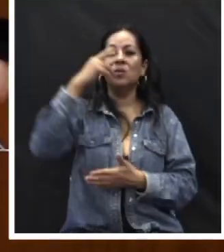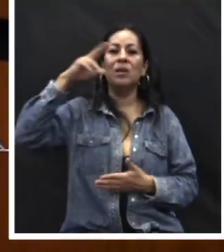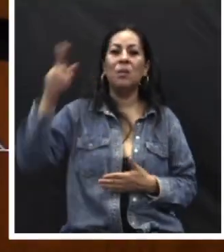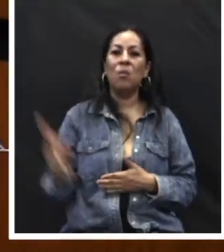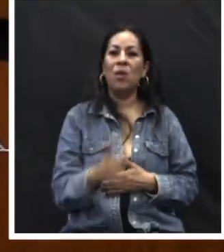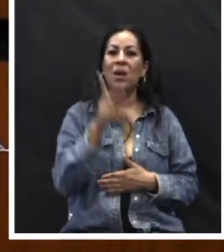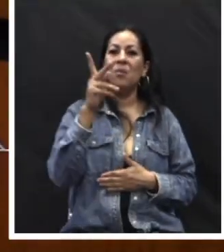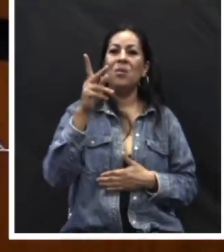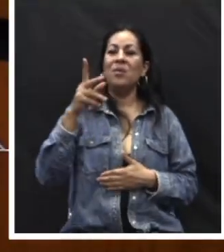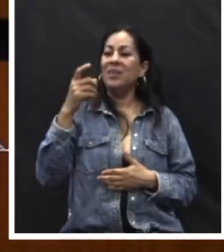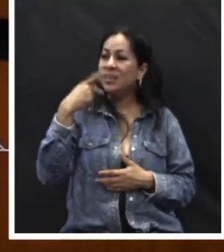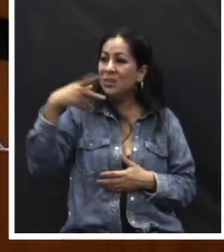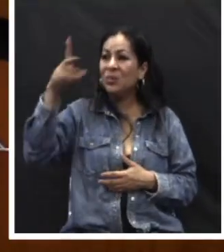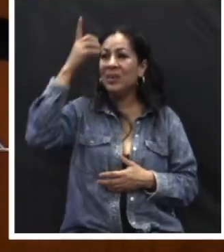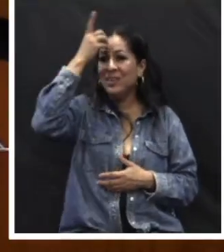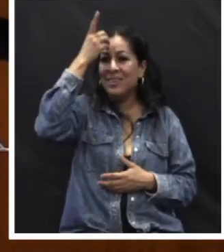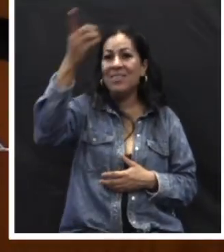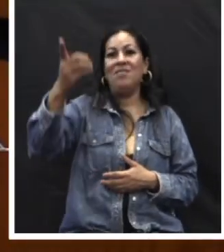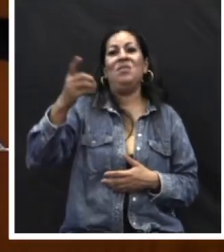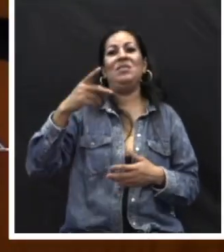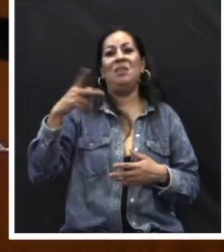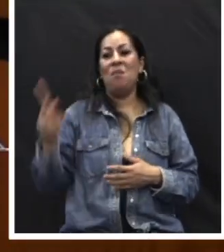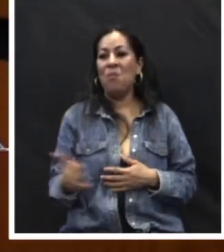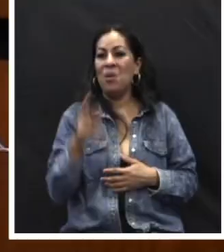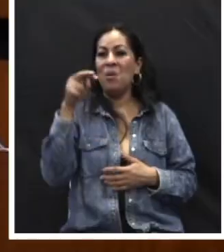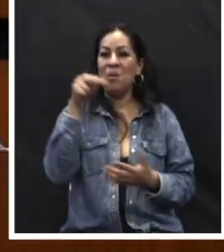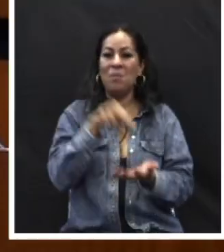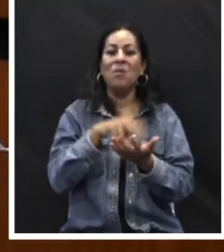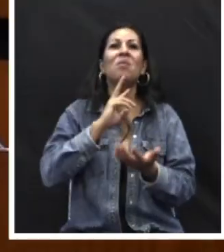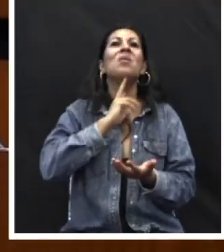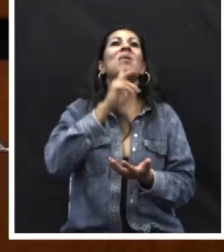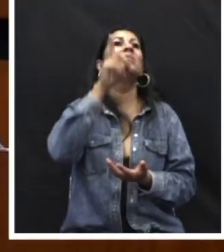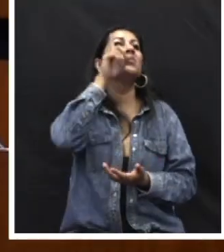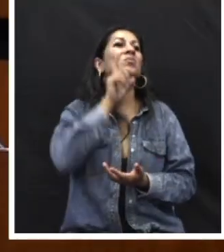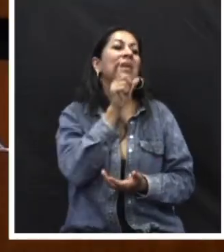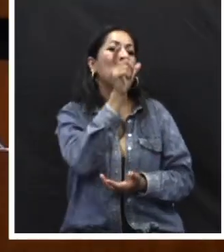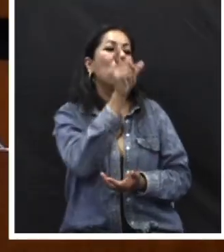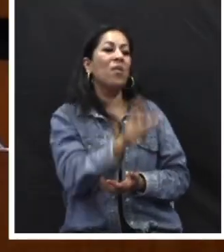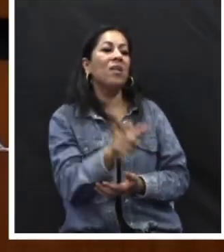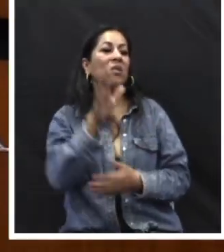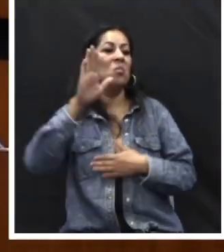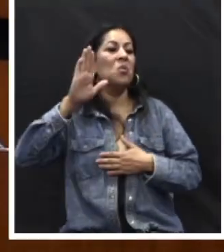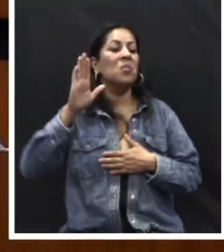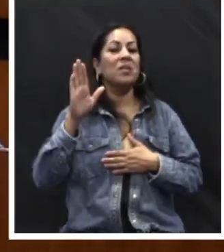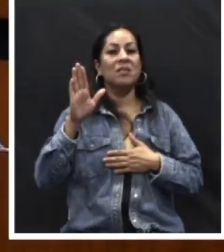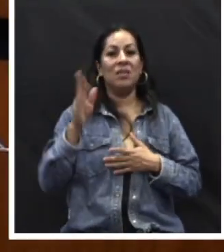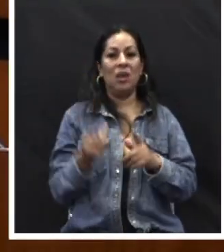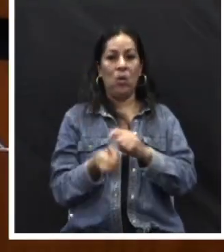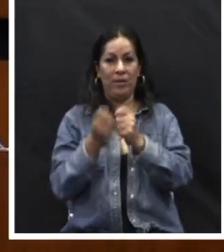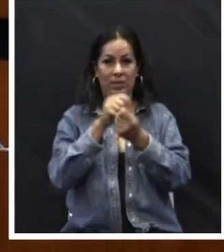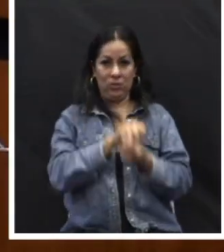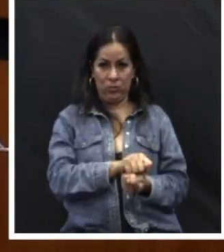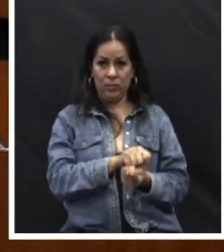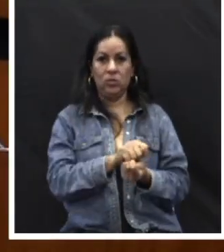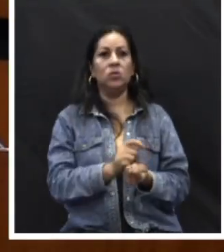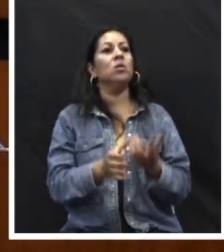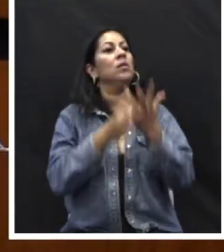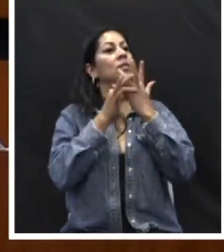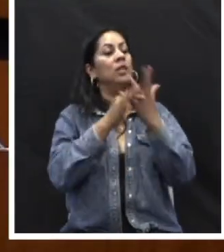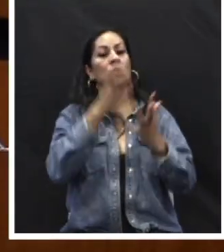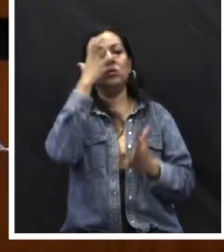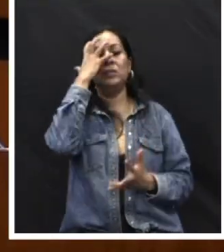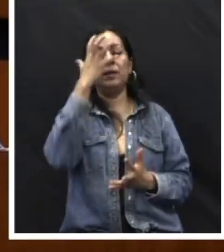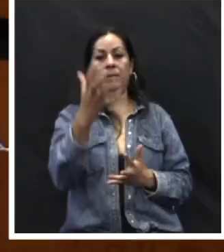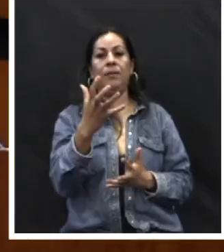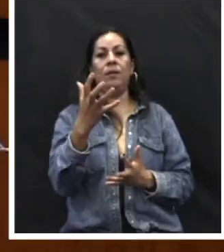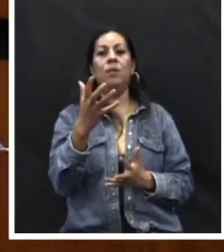al pueblo pertenece. Y de esta tribuna, con la voz de una mujer comprometida con la transformación, digo con